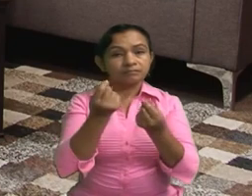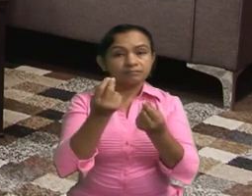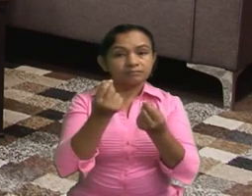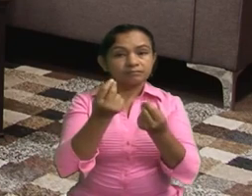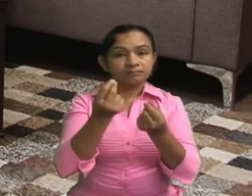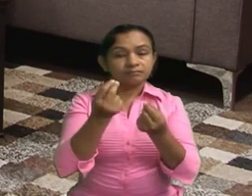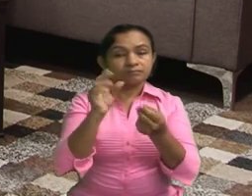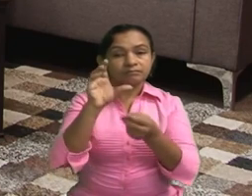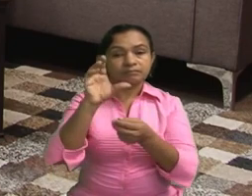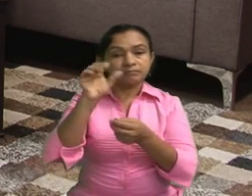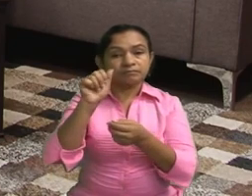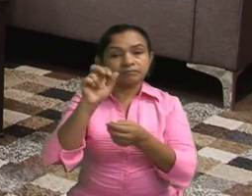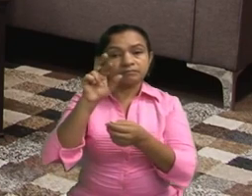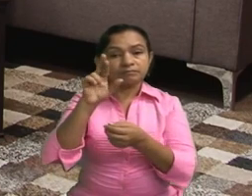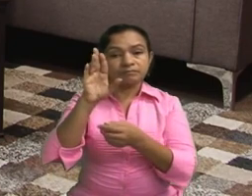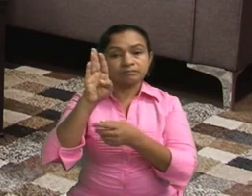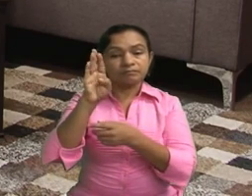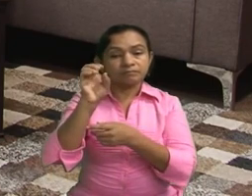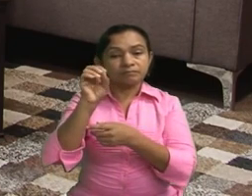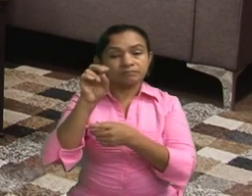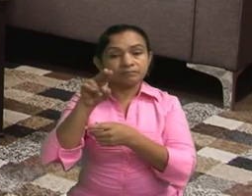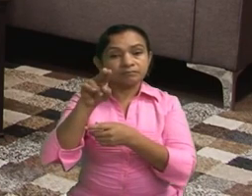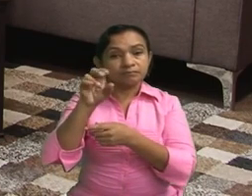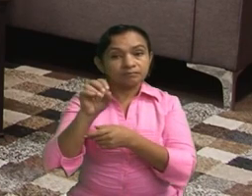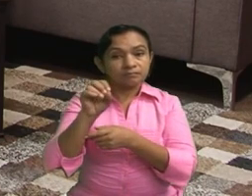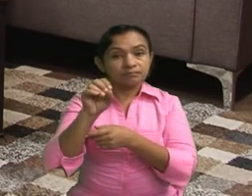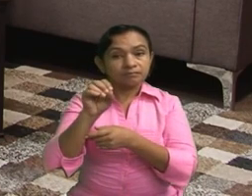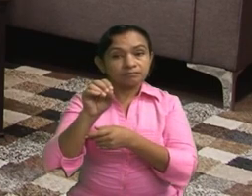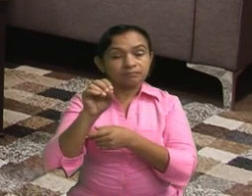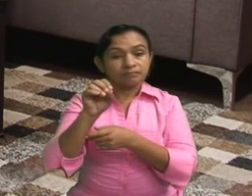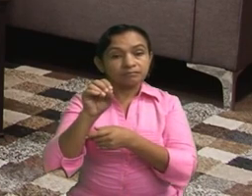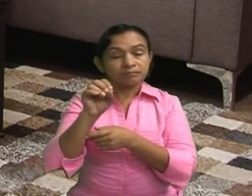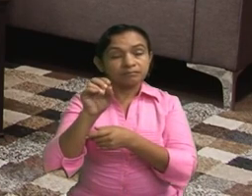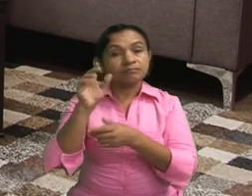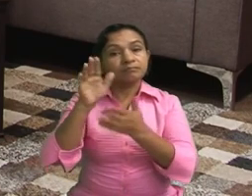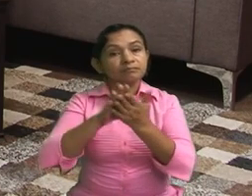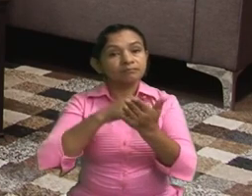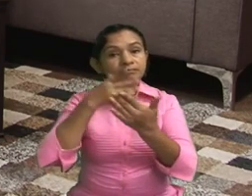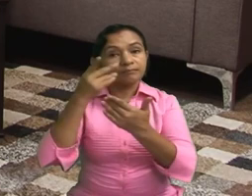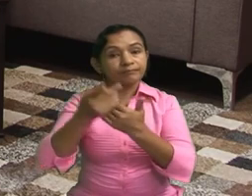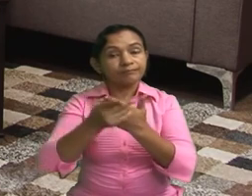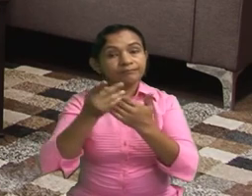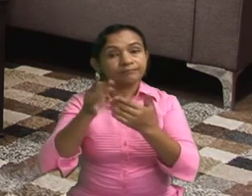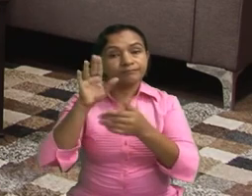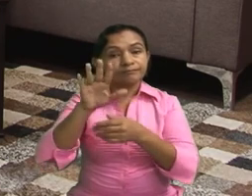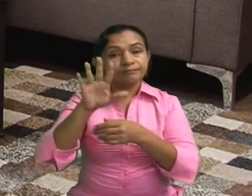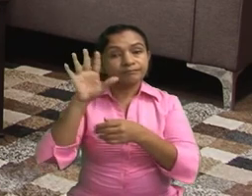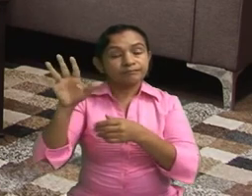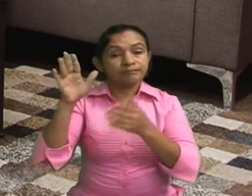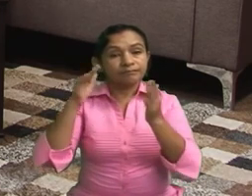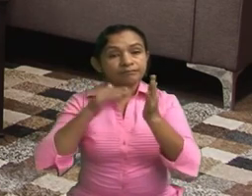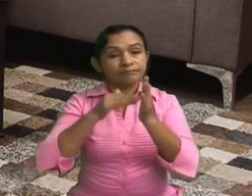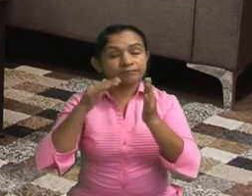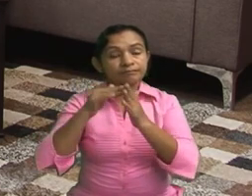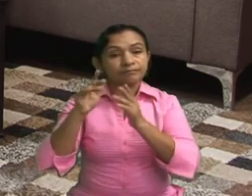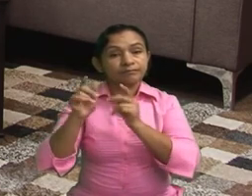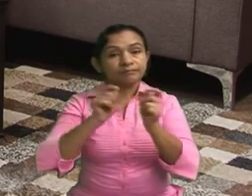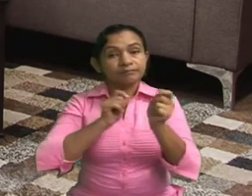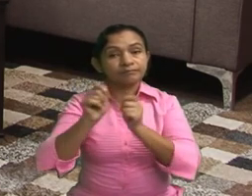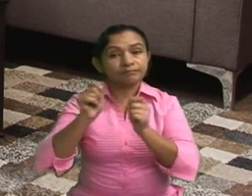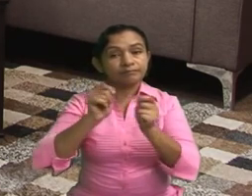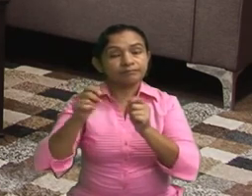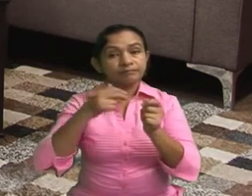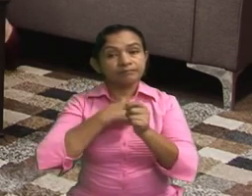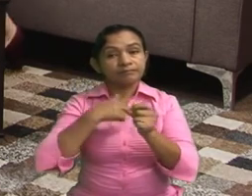Fondo de Carbono. El Fondo de Carbono, que es un programa que es hasta 55 millones de dólares y que lo